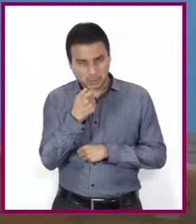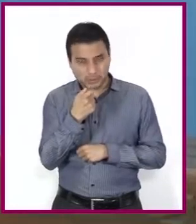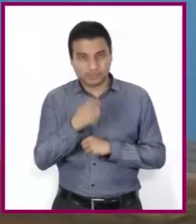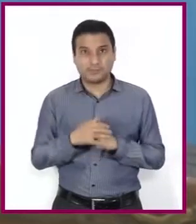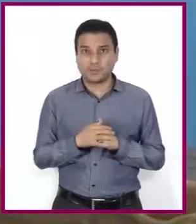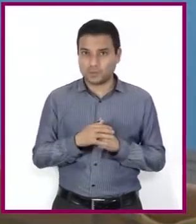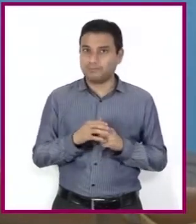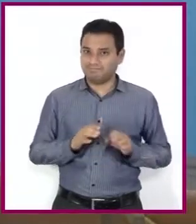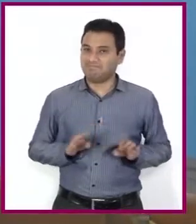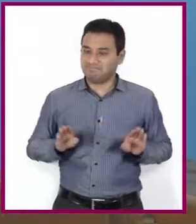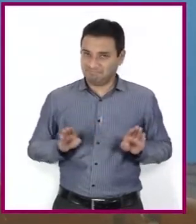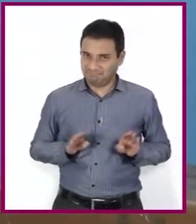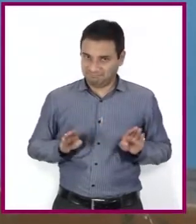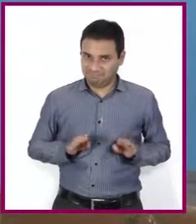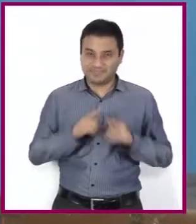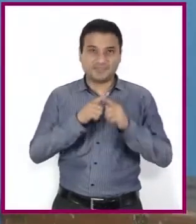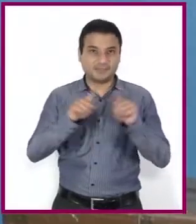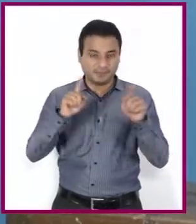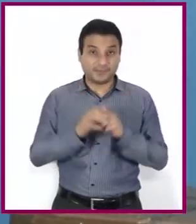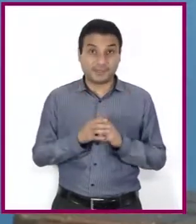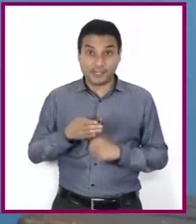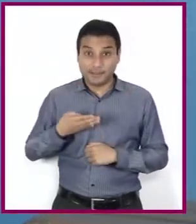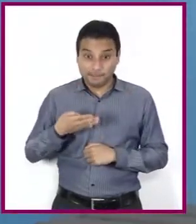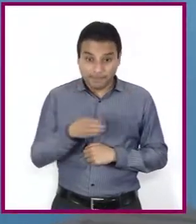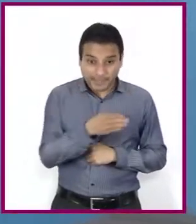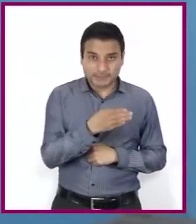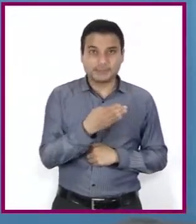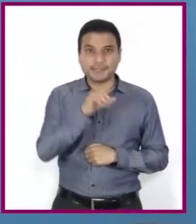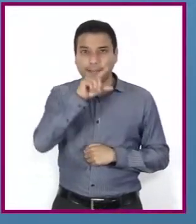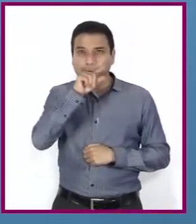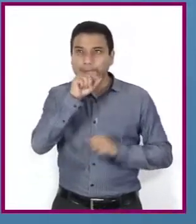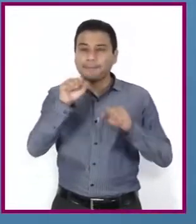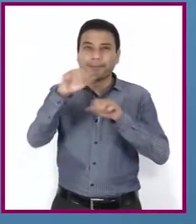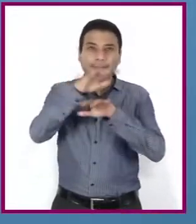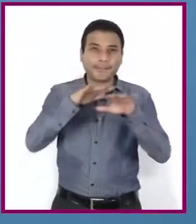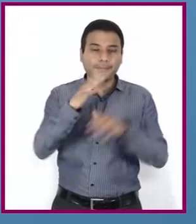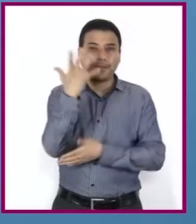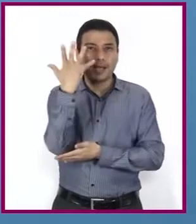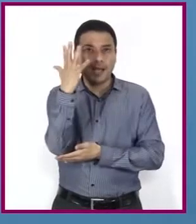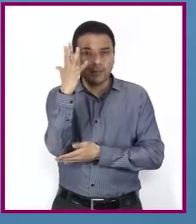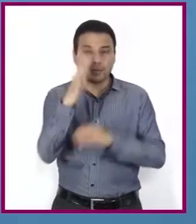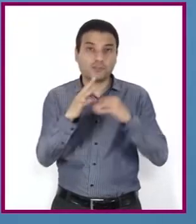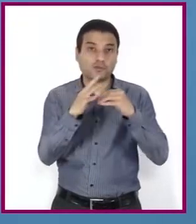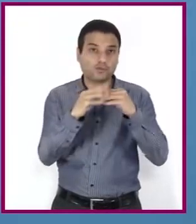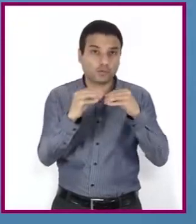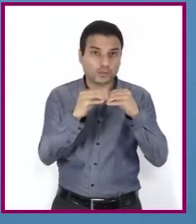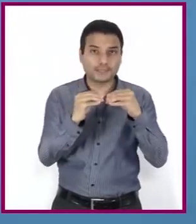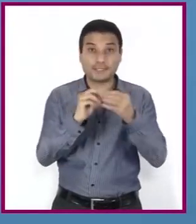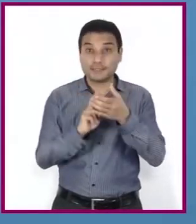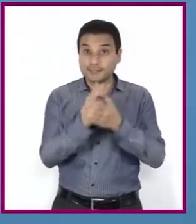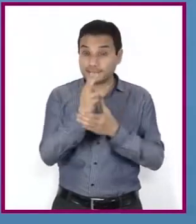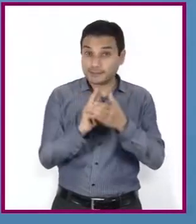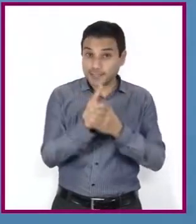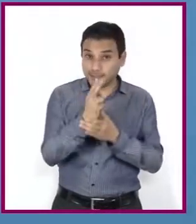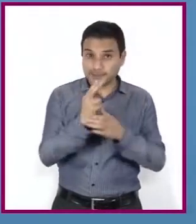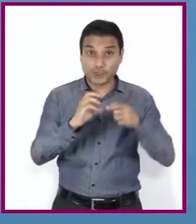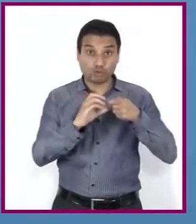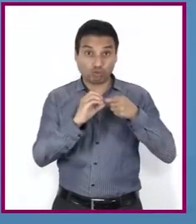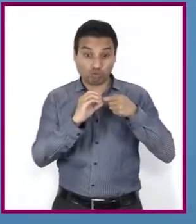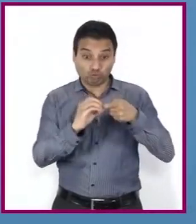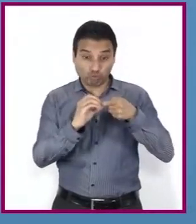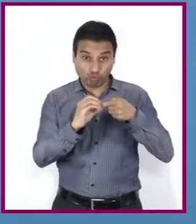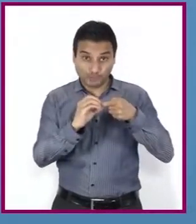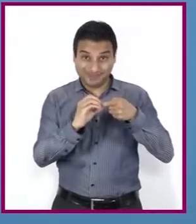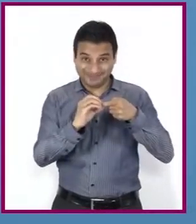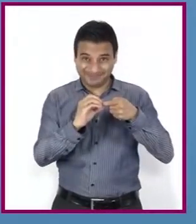de otra manera. Los peces del agua, las aves del aire, los árboles, frutas, hierbas y grano de la tierra,